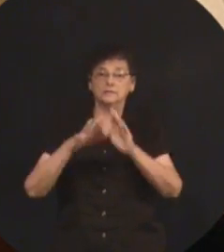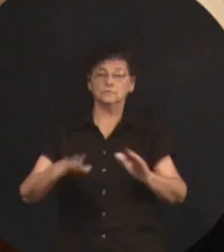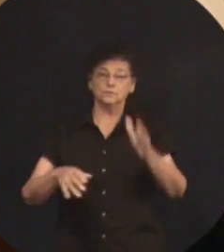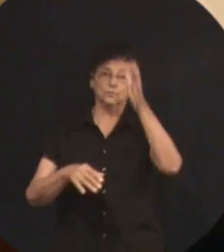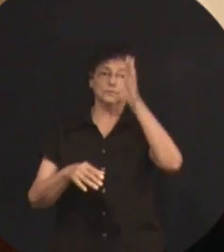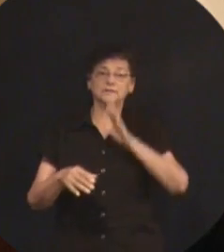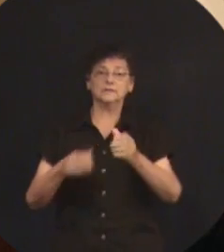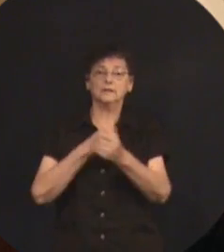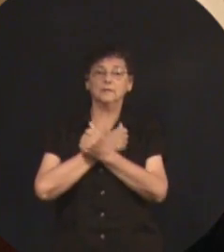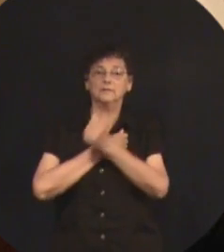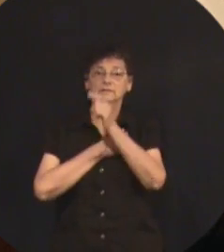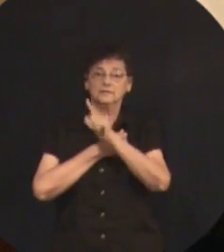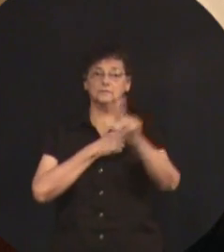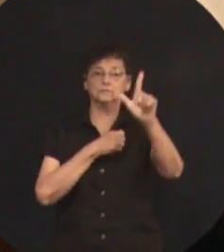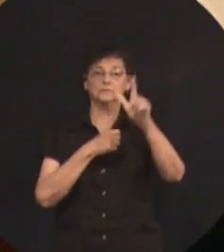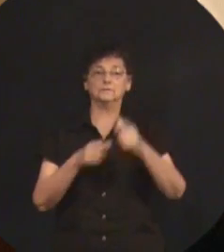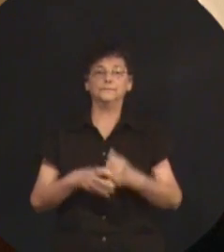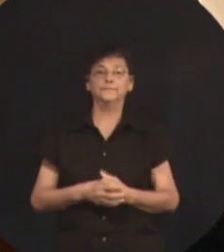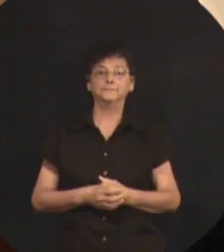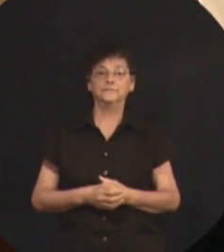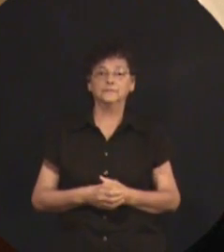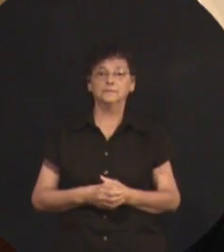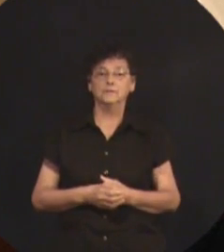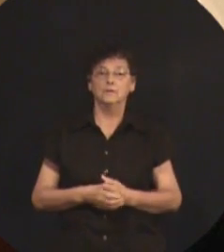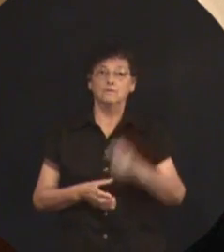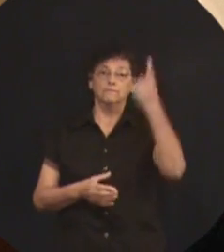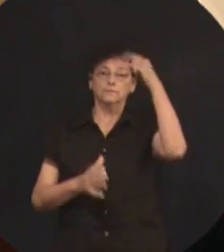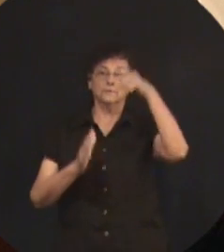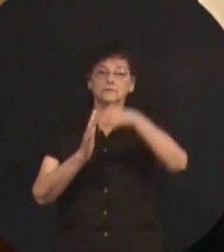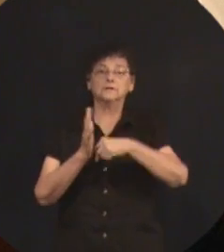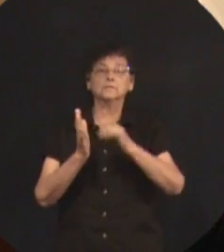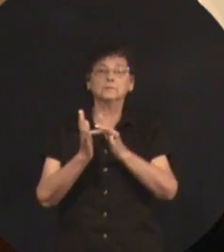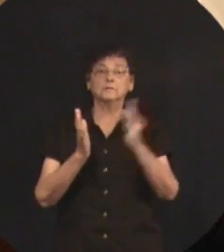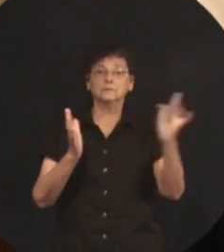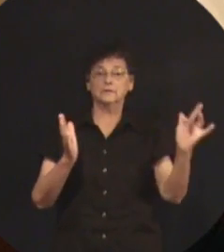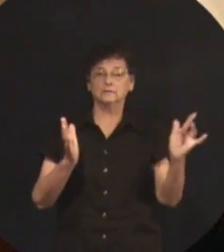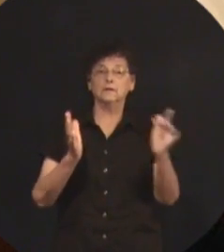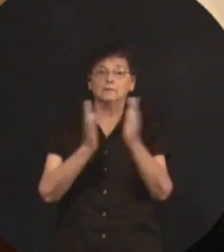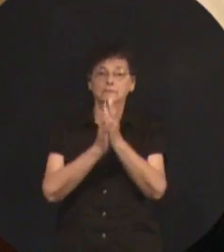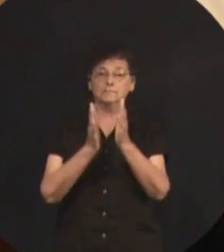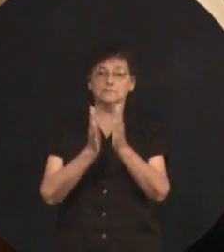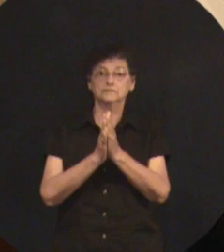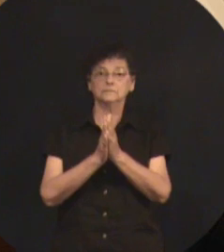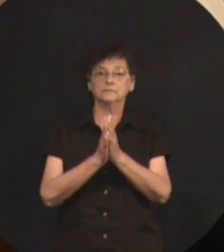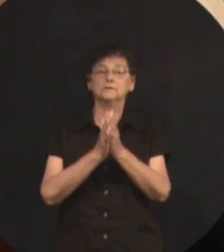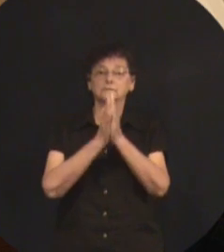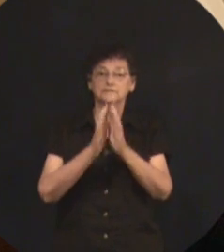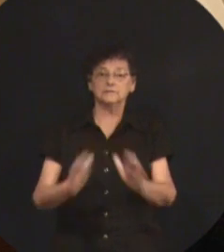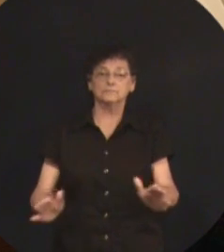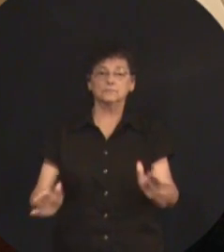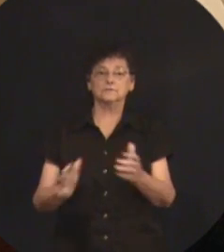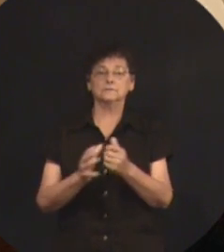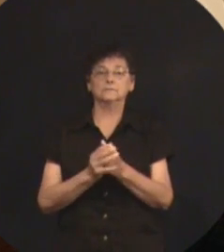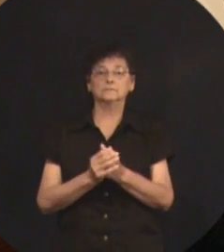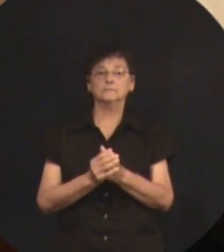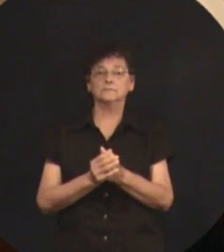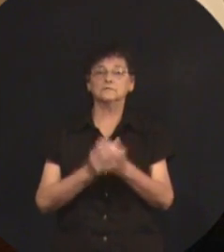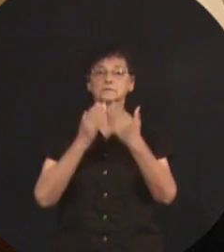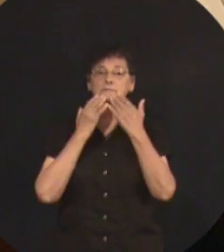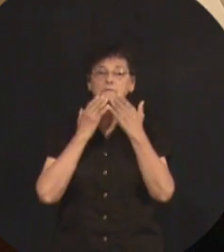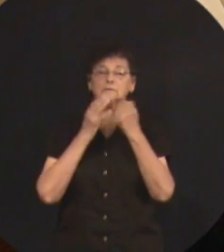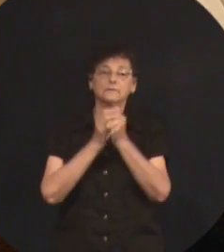a los hombres que ama el Señor. Por tu inmensa gloria te alabamos, te bendecimos,